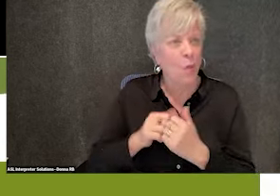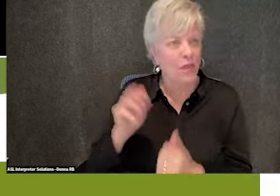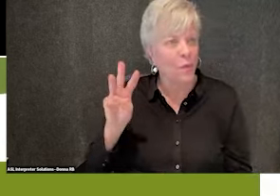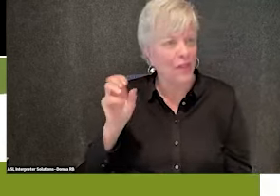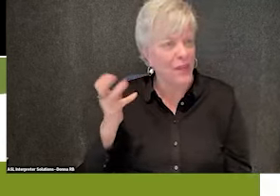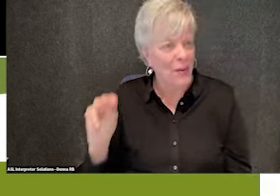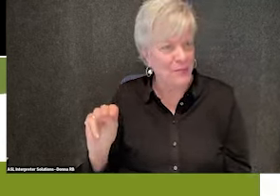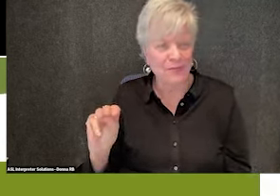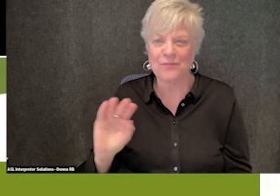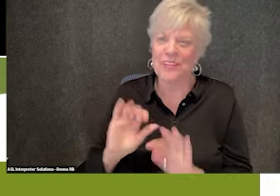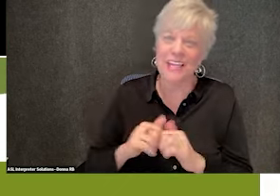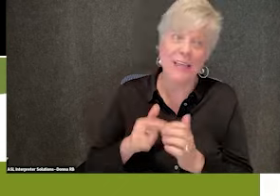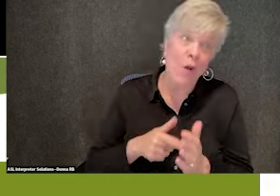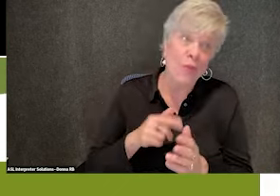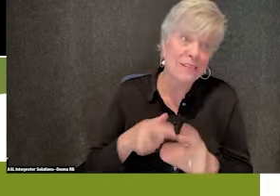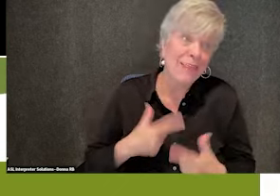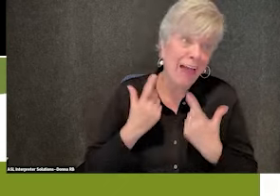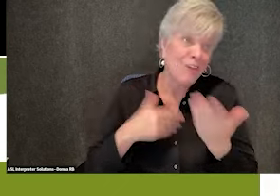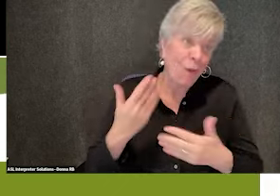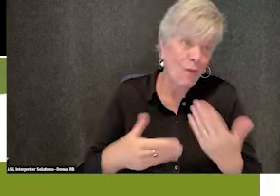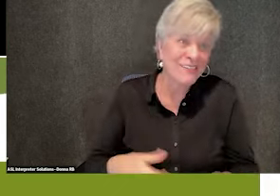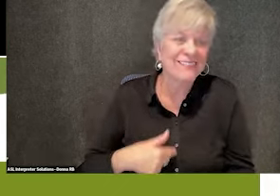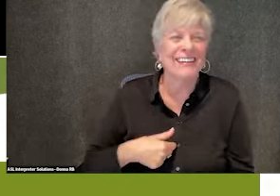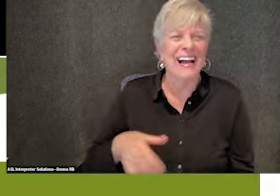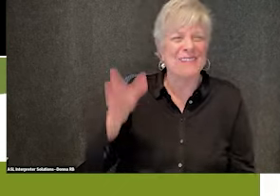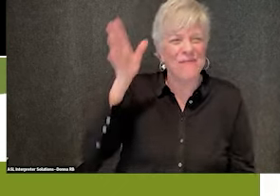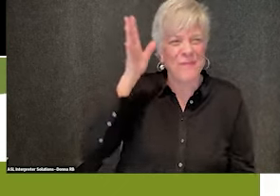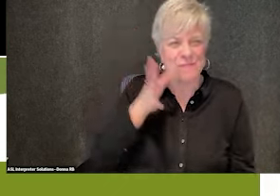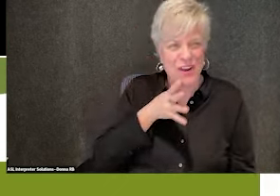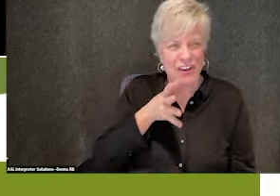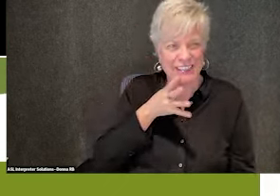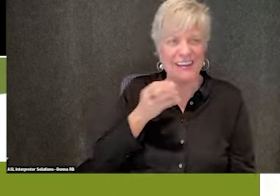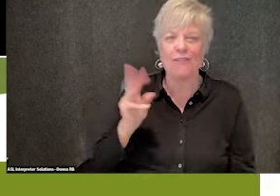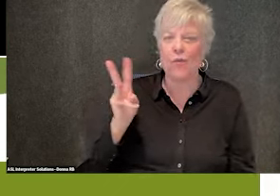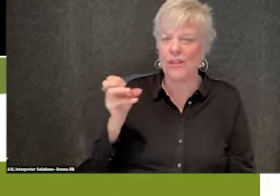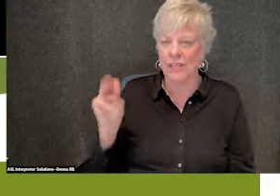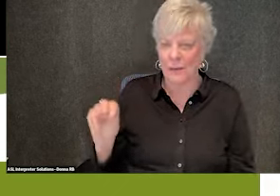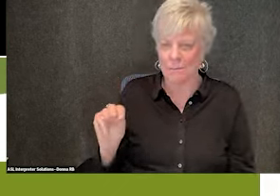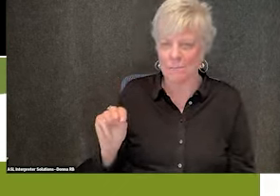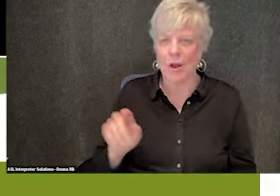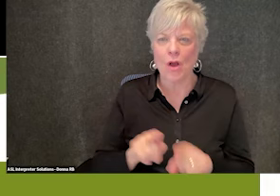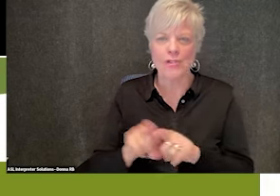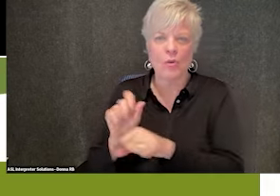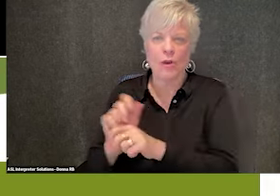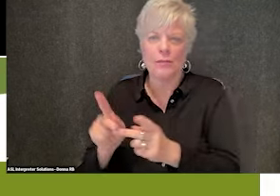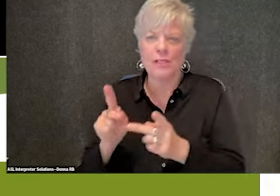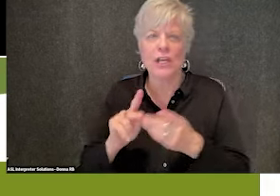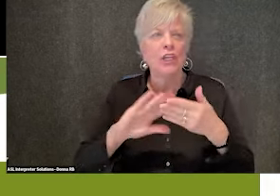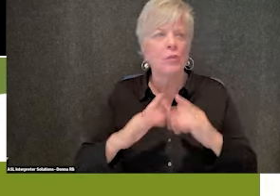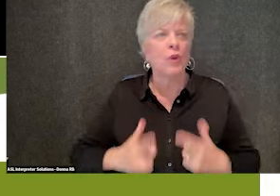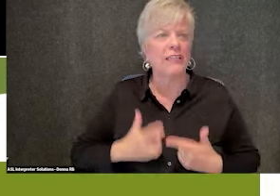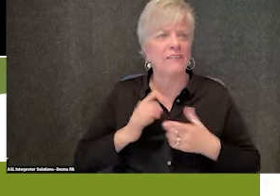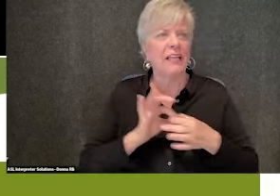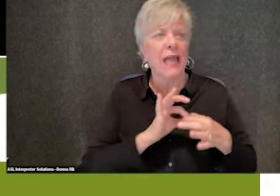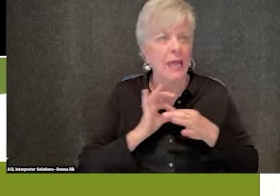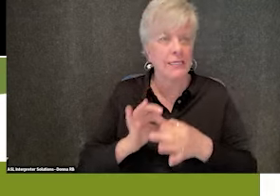Alianza de Vivienda, donde nosotros apoyamos a personas mayores y personas con discapacidades a vivir,